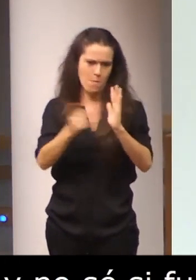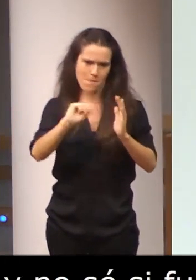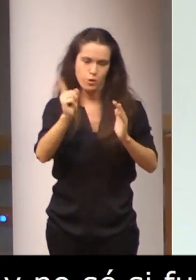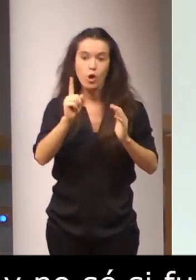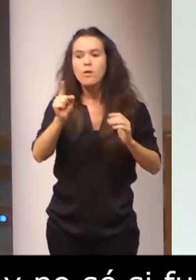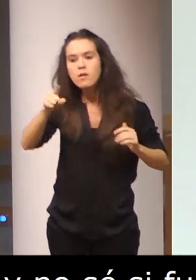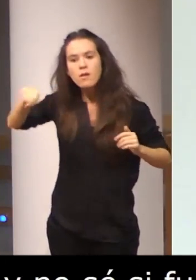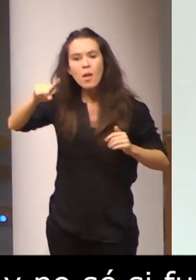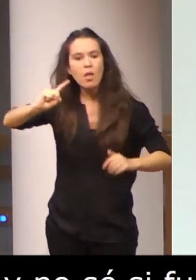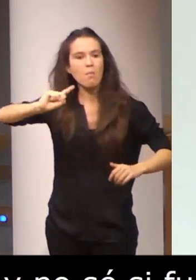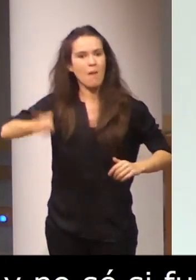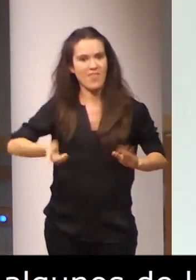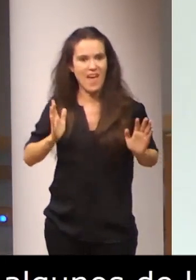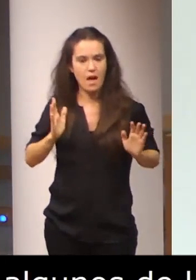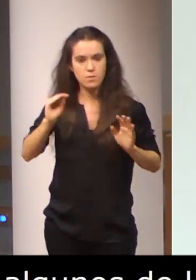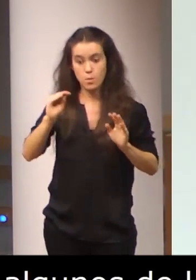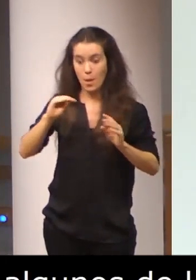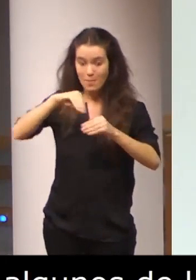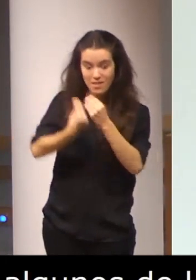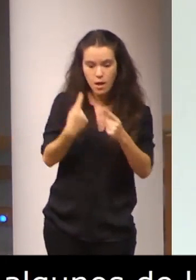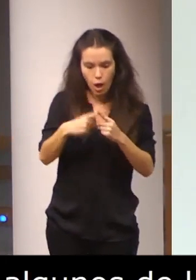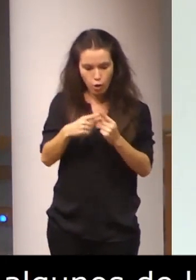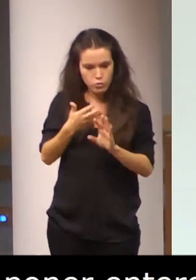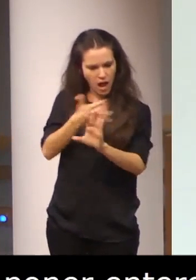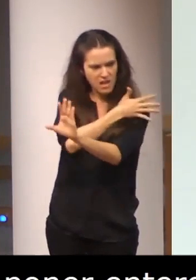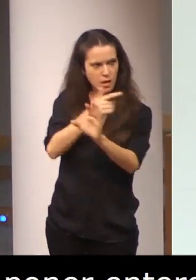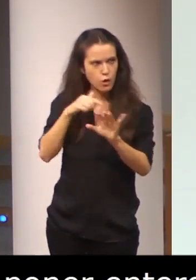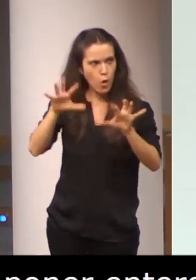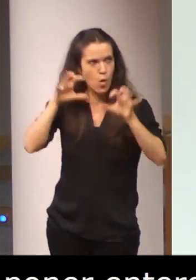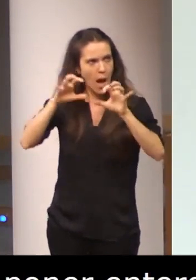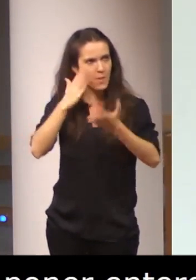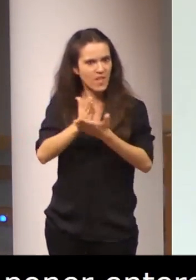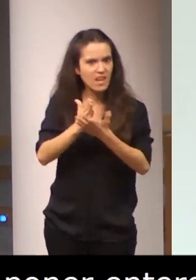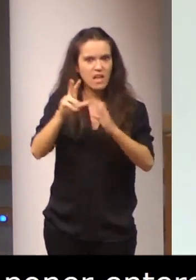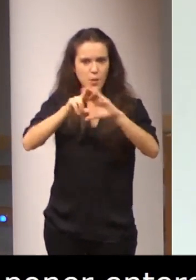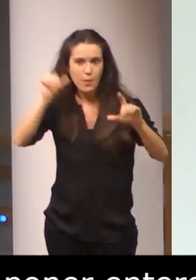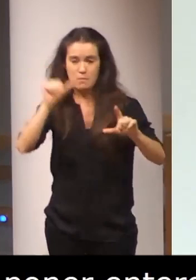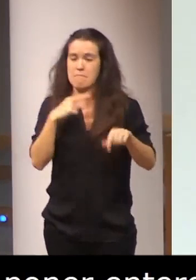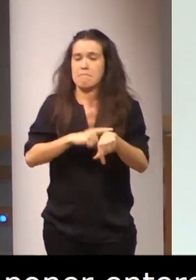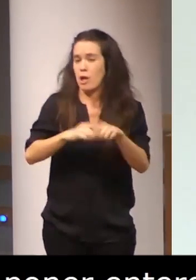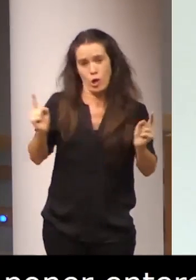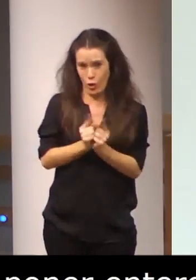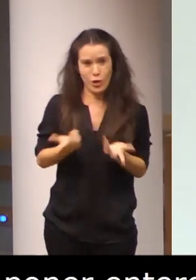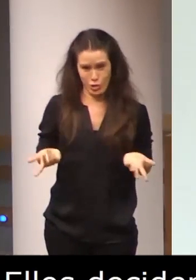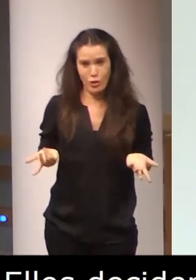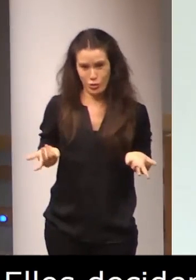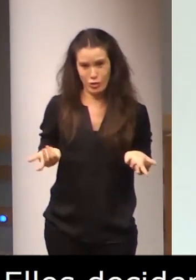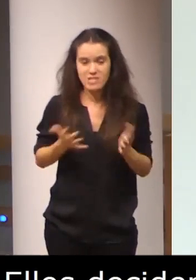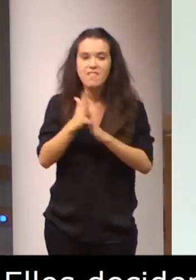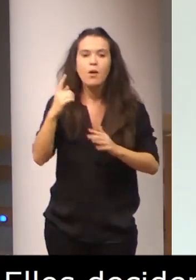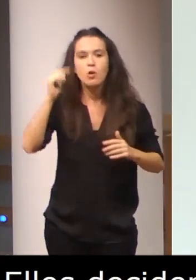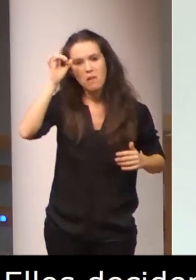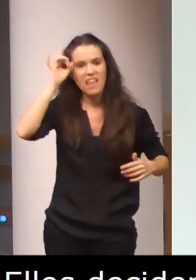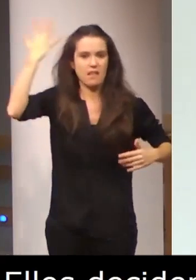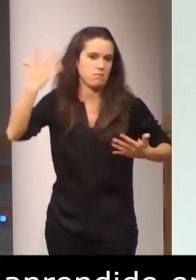deciden con el material y con lo que han aprendido dentro de la clase en este poco tiempo, se inventan